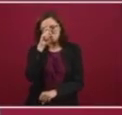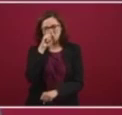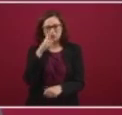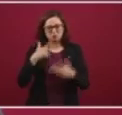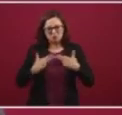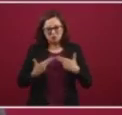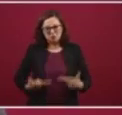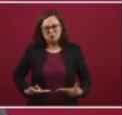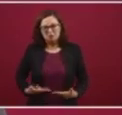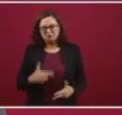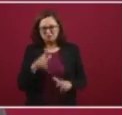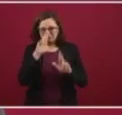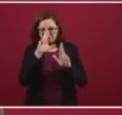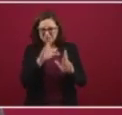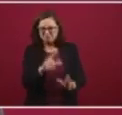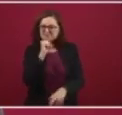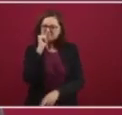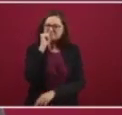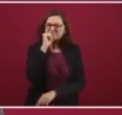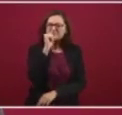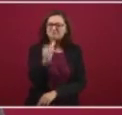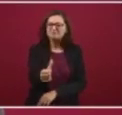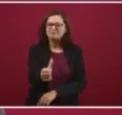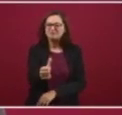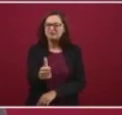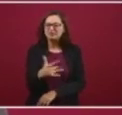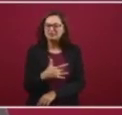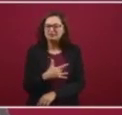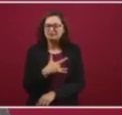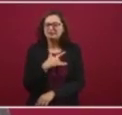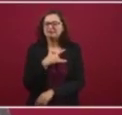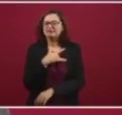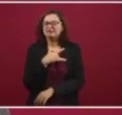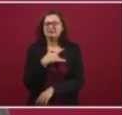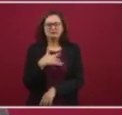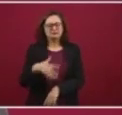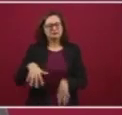inhumana, pues sí conmueve.